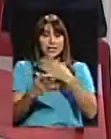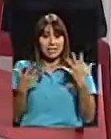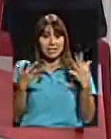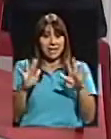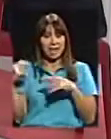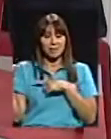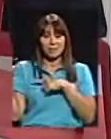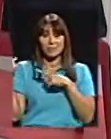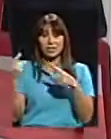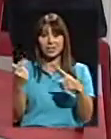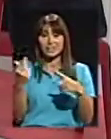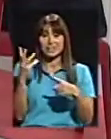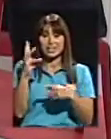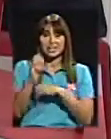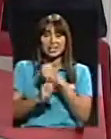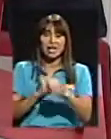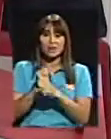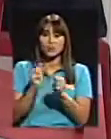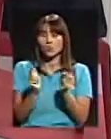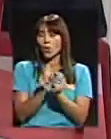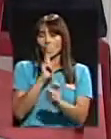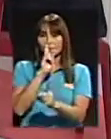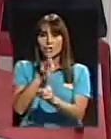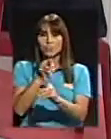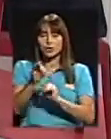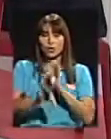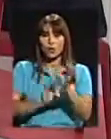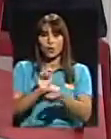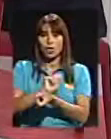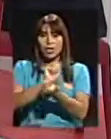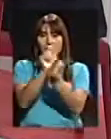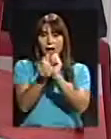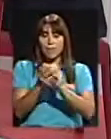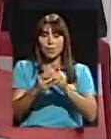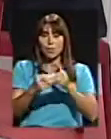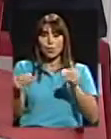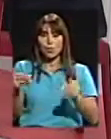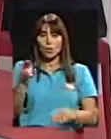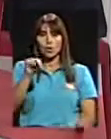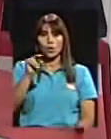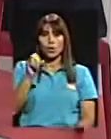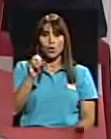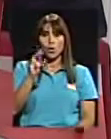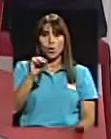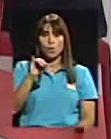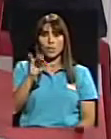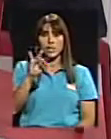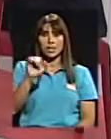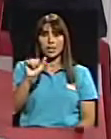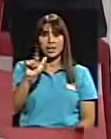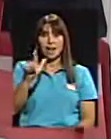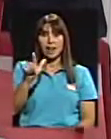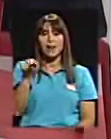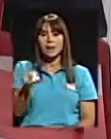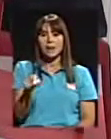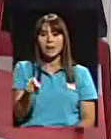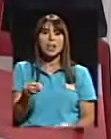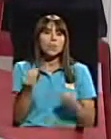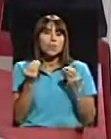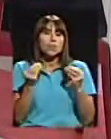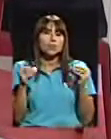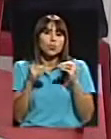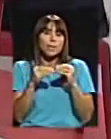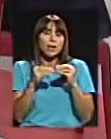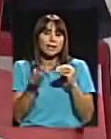cambio nominal, ¿verdad? Y un tipo de cambio real, digamos, mucho más alto, que los afecta sin